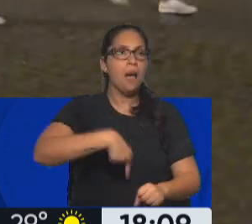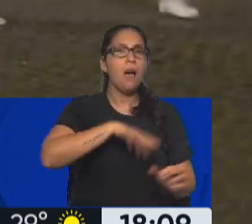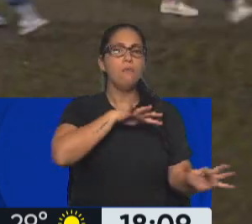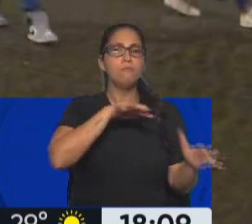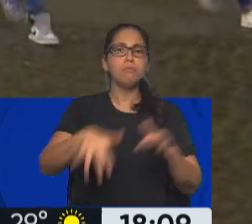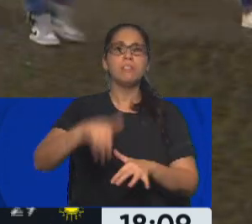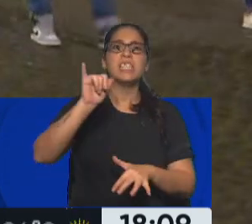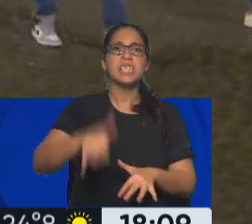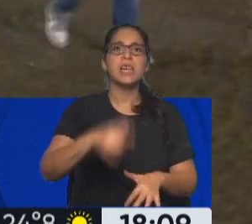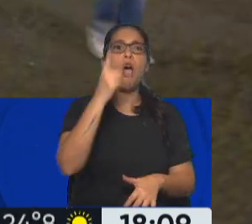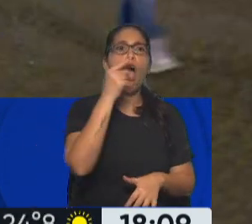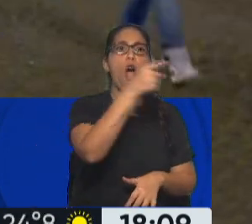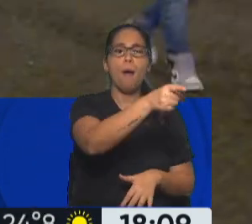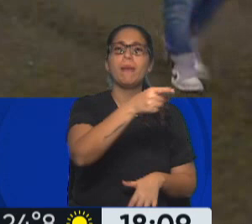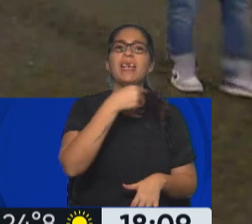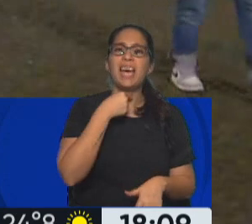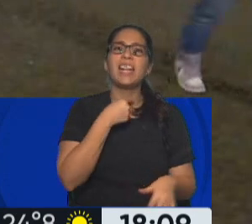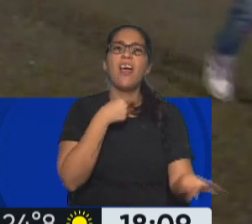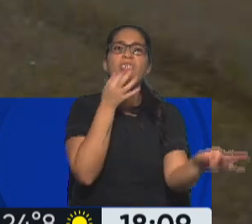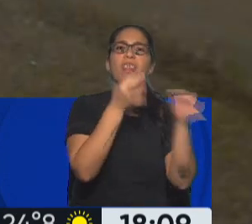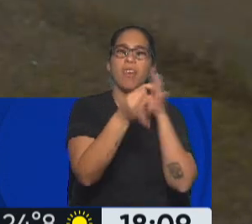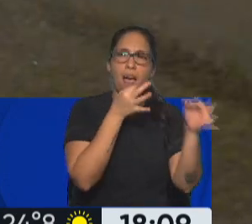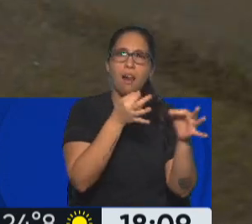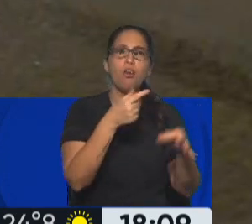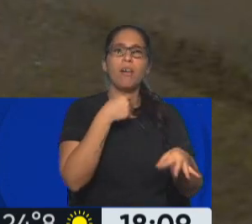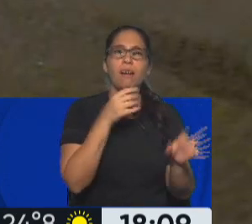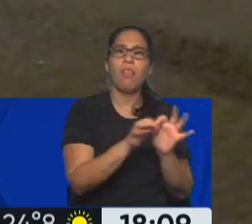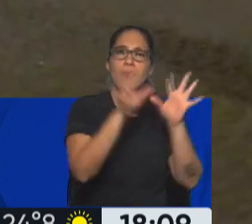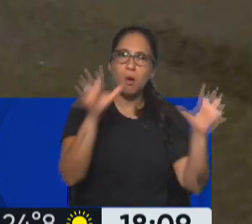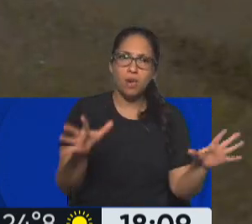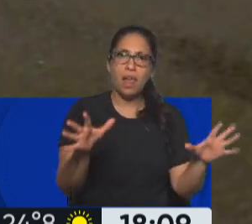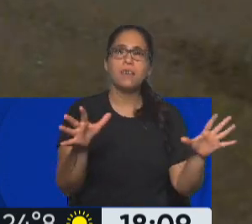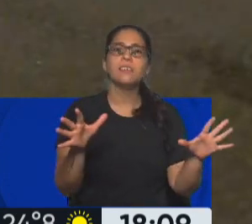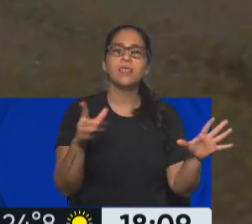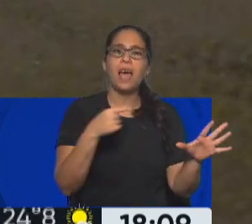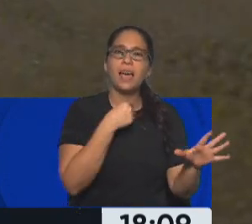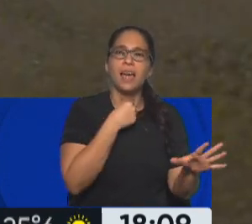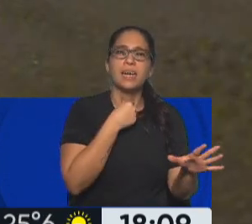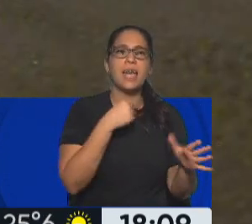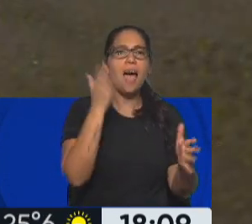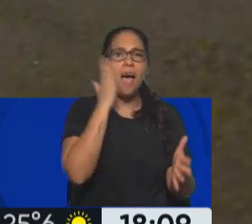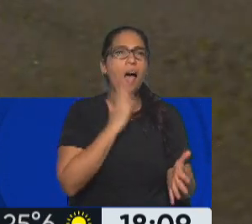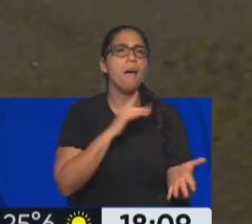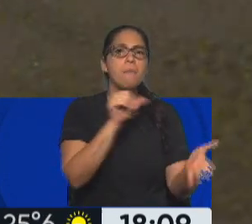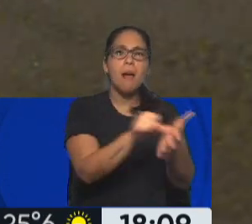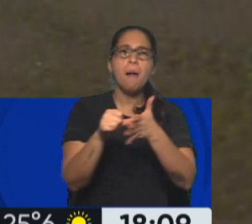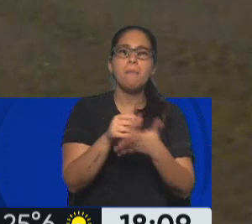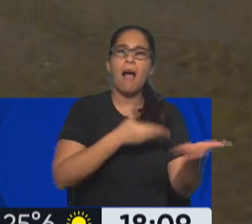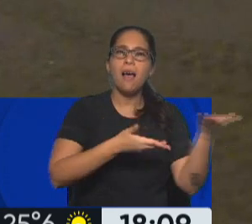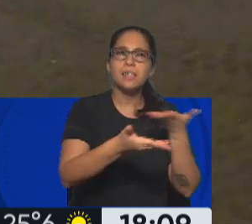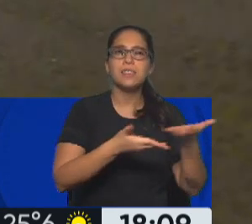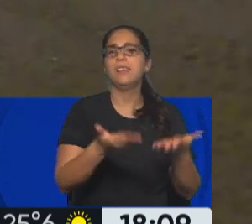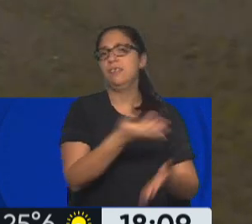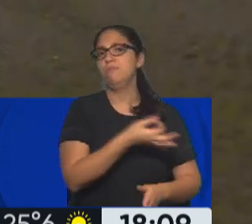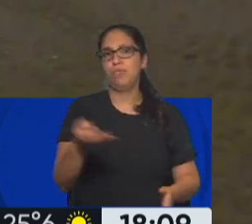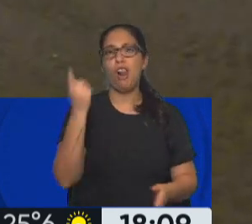hombre que en vida sí apostó al diálogo y sí apostó a la democracia y a la diplomacia, que fue indudablemente Francisco.